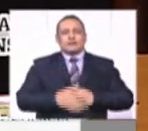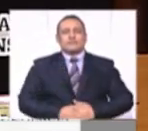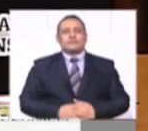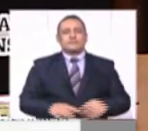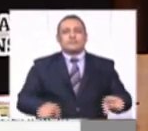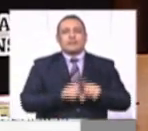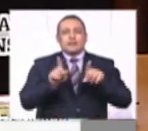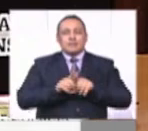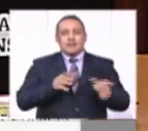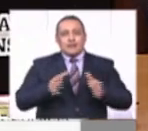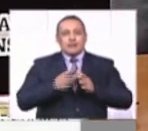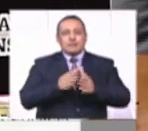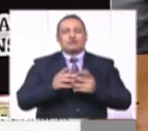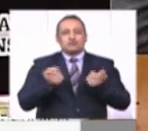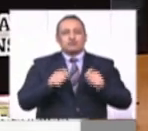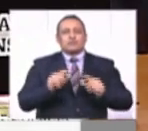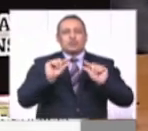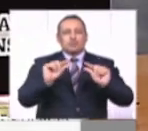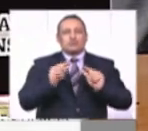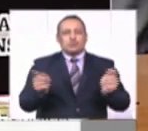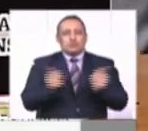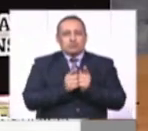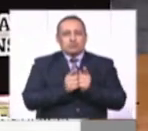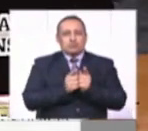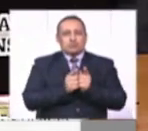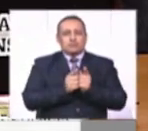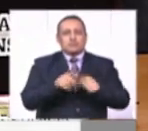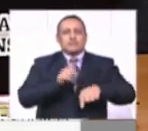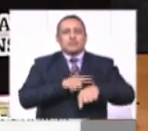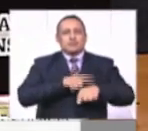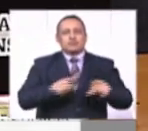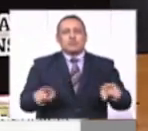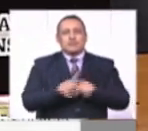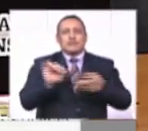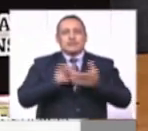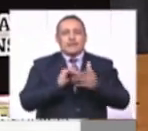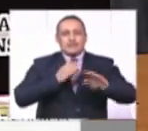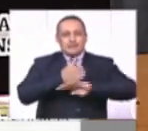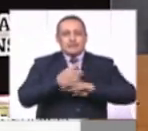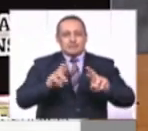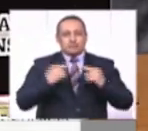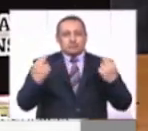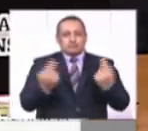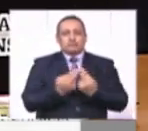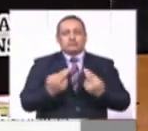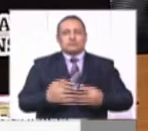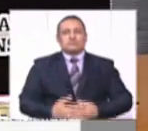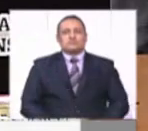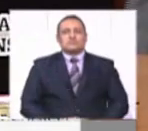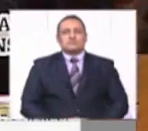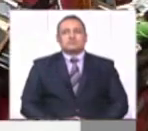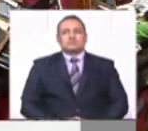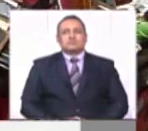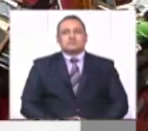en tal sentido se suspende la sesión por breve término para que ingresen a la sala de